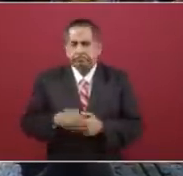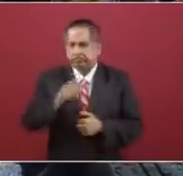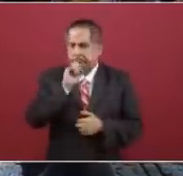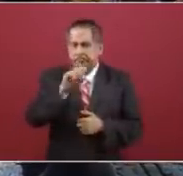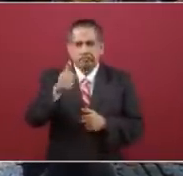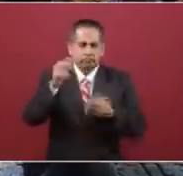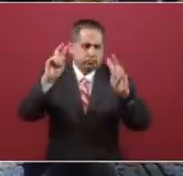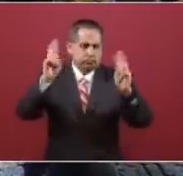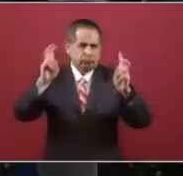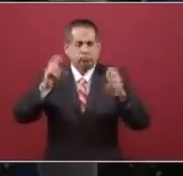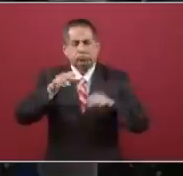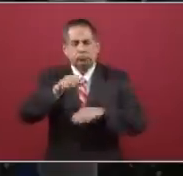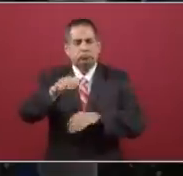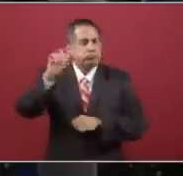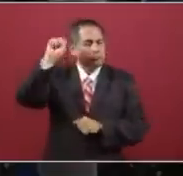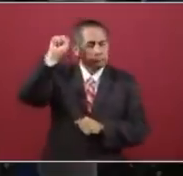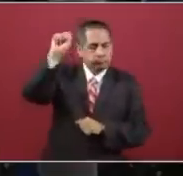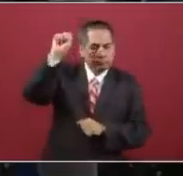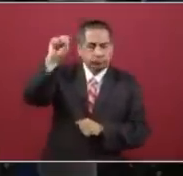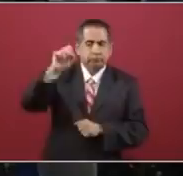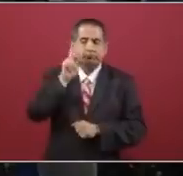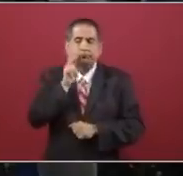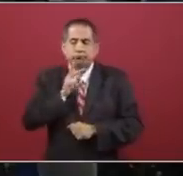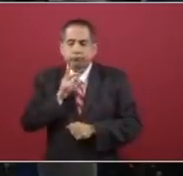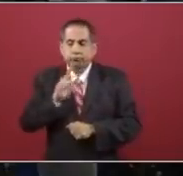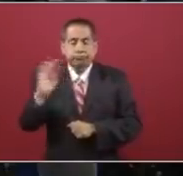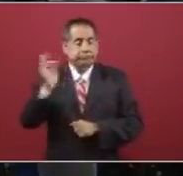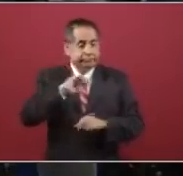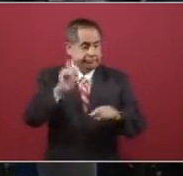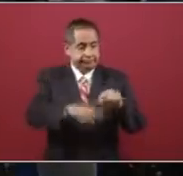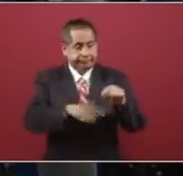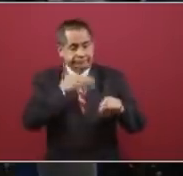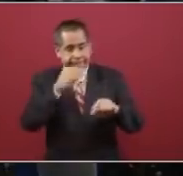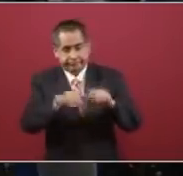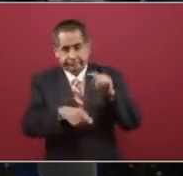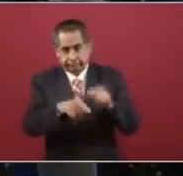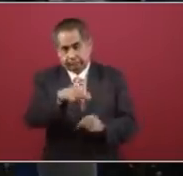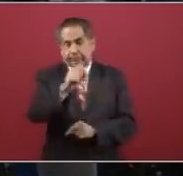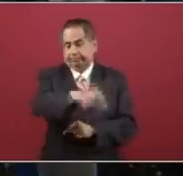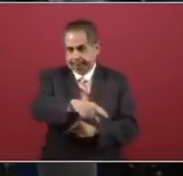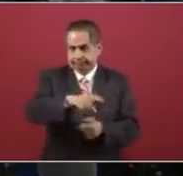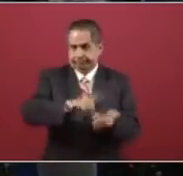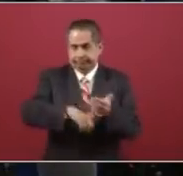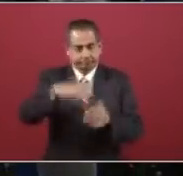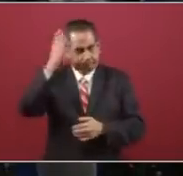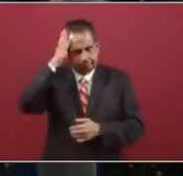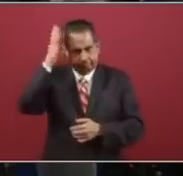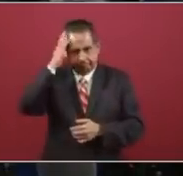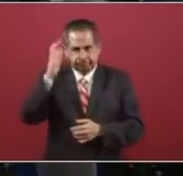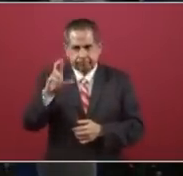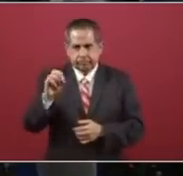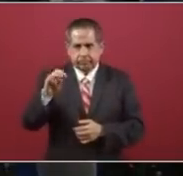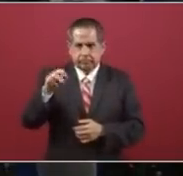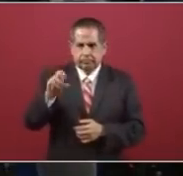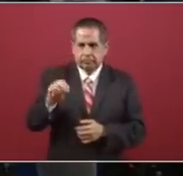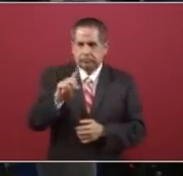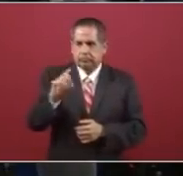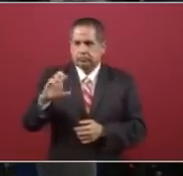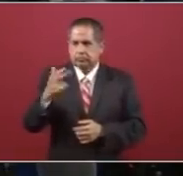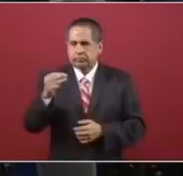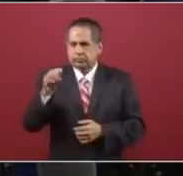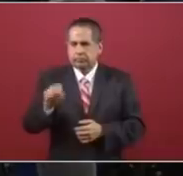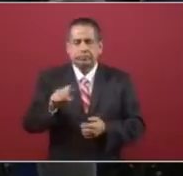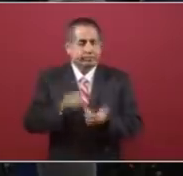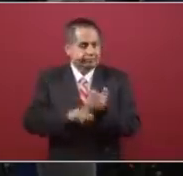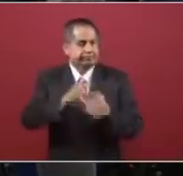tema del sindicato de Pemex porque si se va a combatir la corrupción habría que empezar por el líder eh Romero Deschamps y también